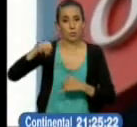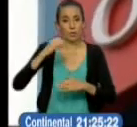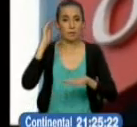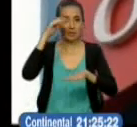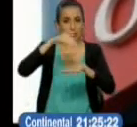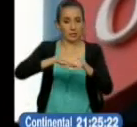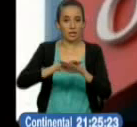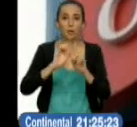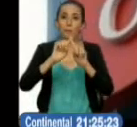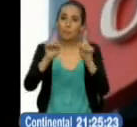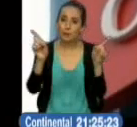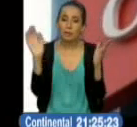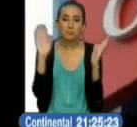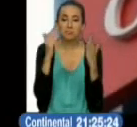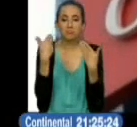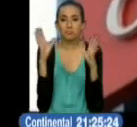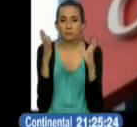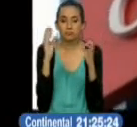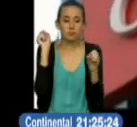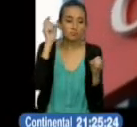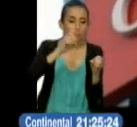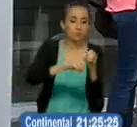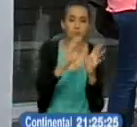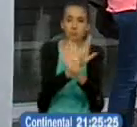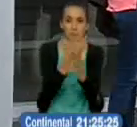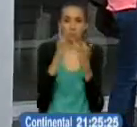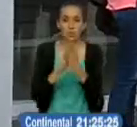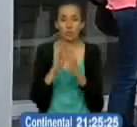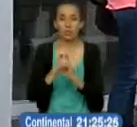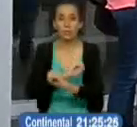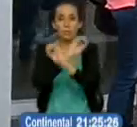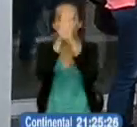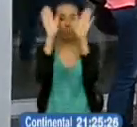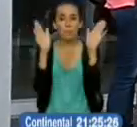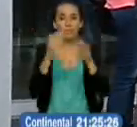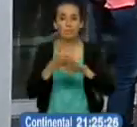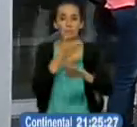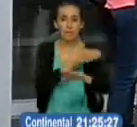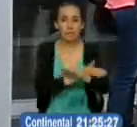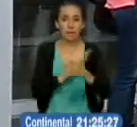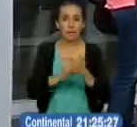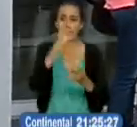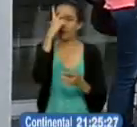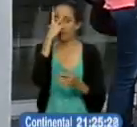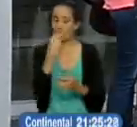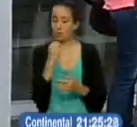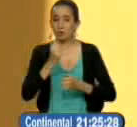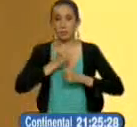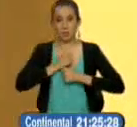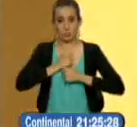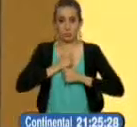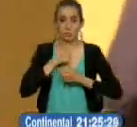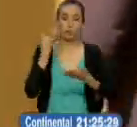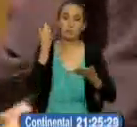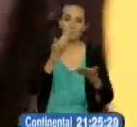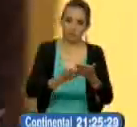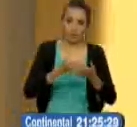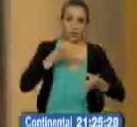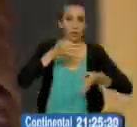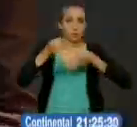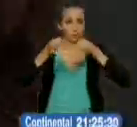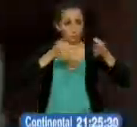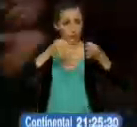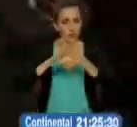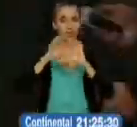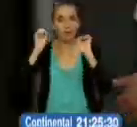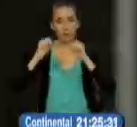jueves. Sin embargo, no asistieron. Más temprano dieron sus declaraciones los dueños de la suite privada de un hotel en Quito, en la que presuntamente